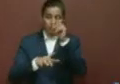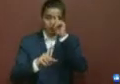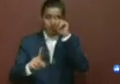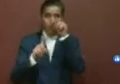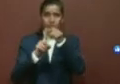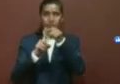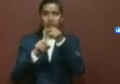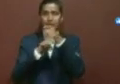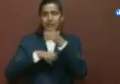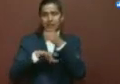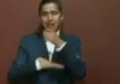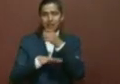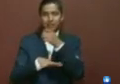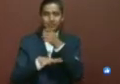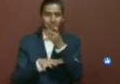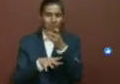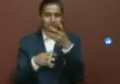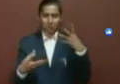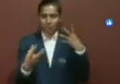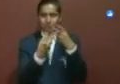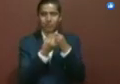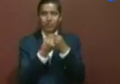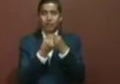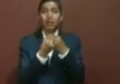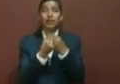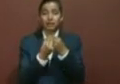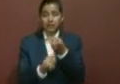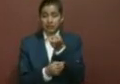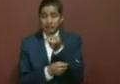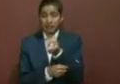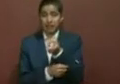años. Todo esto está